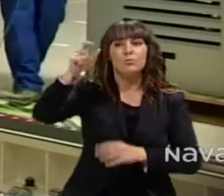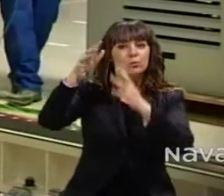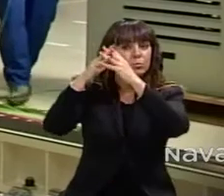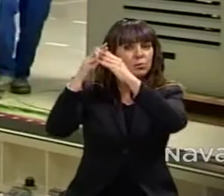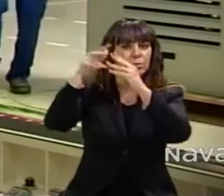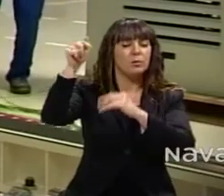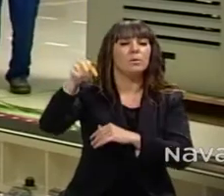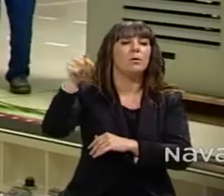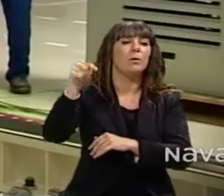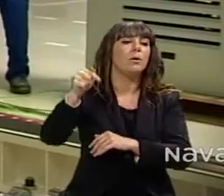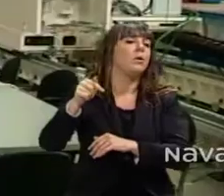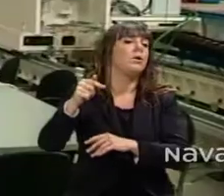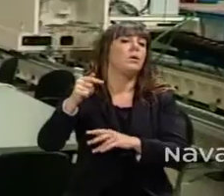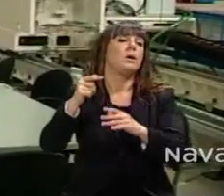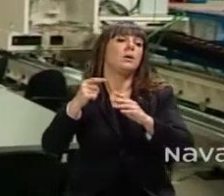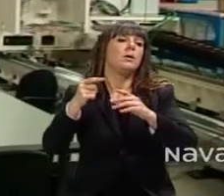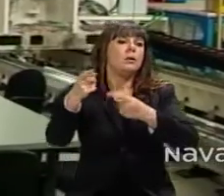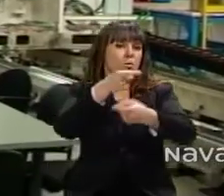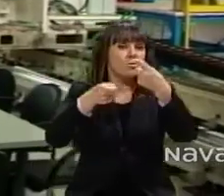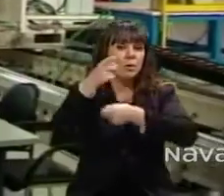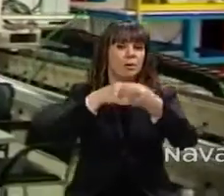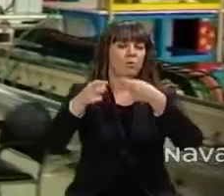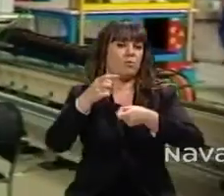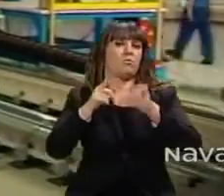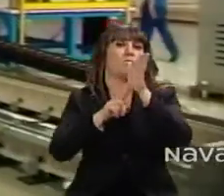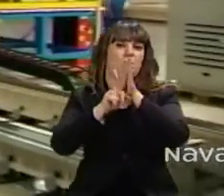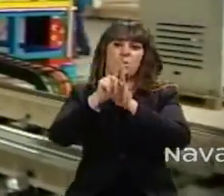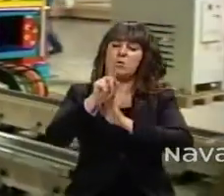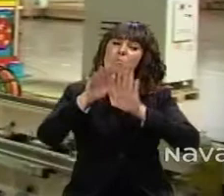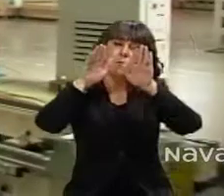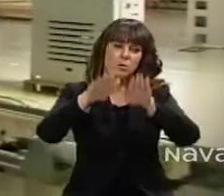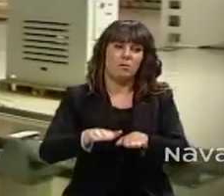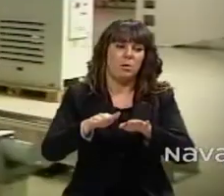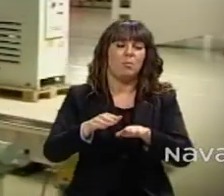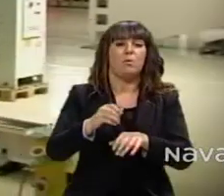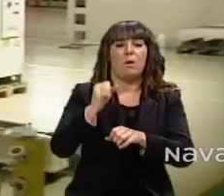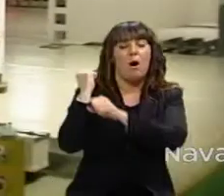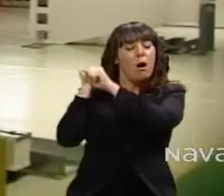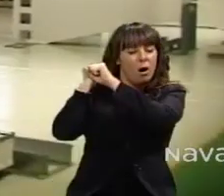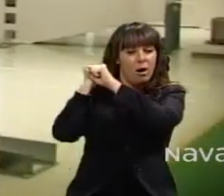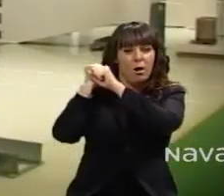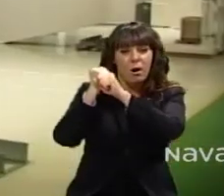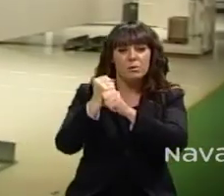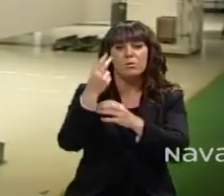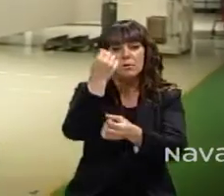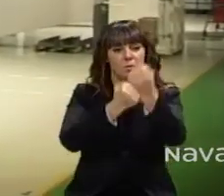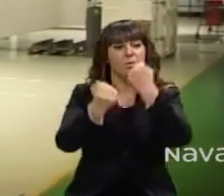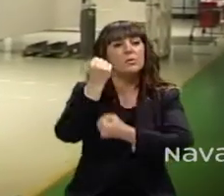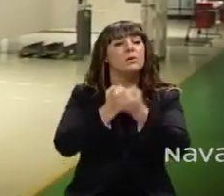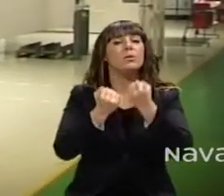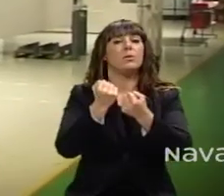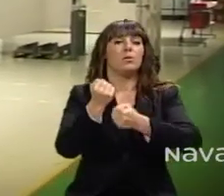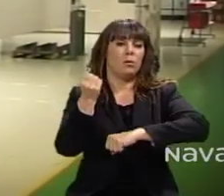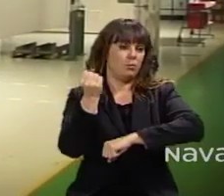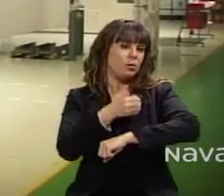a favor del desarrollo de los negocios. Es un estado que por muchos años ha venido invirtiendo en incentivar